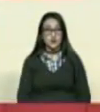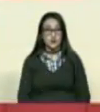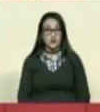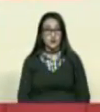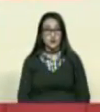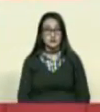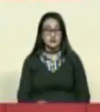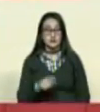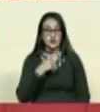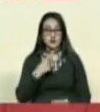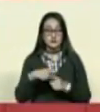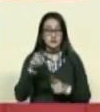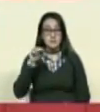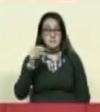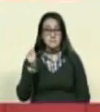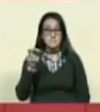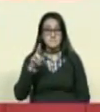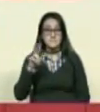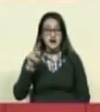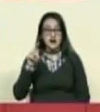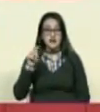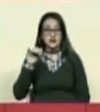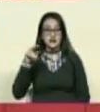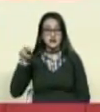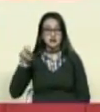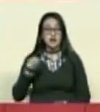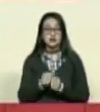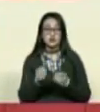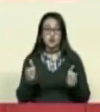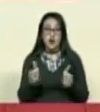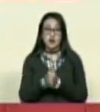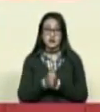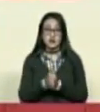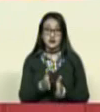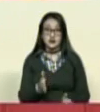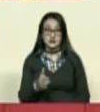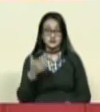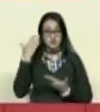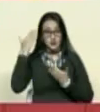División Martín Maldonado Guerrero, comandante de Anzuategui.